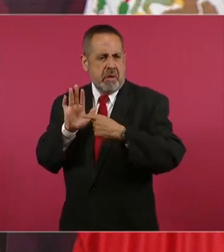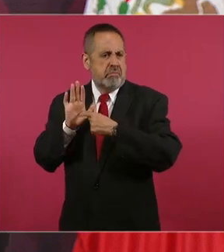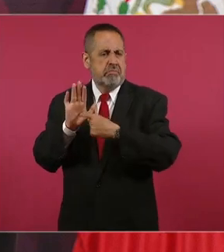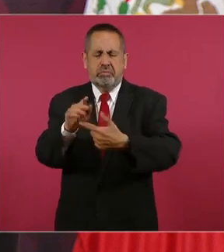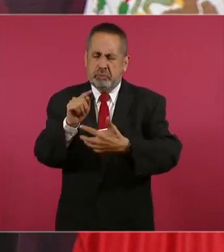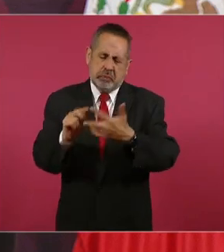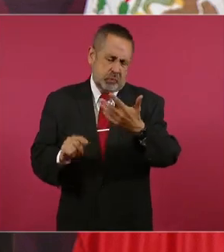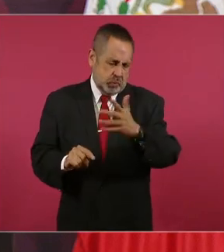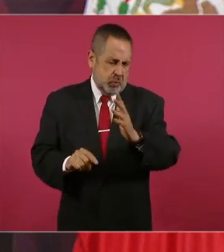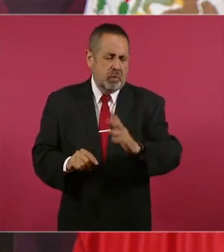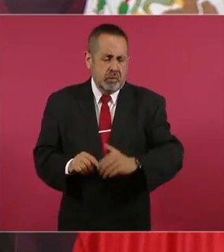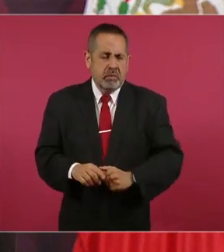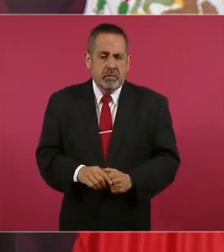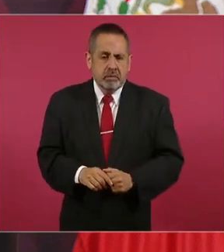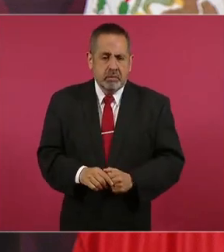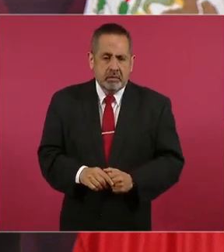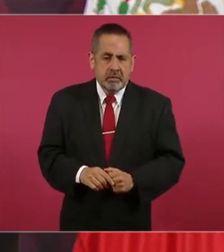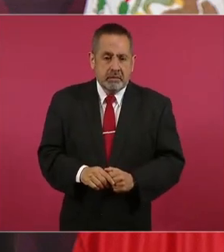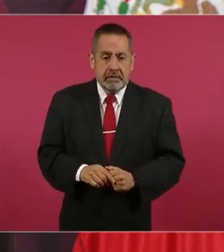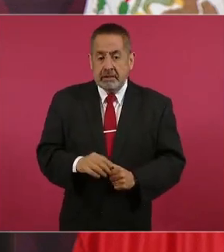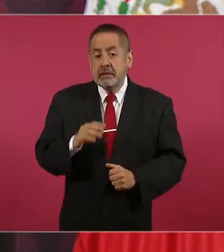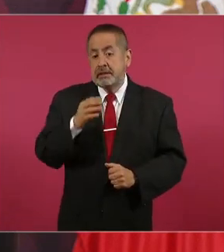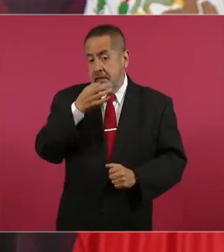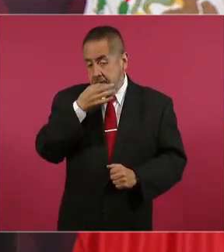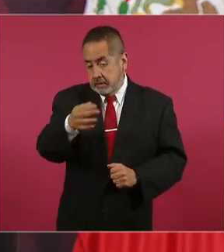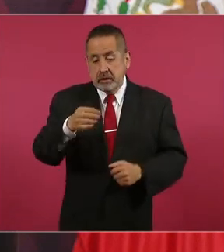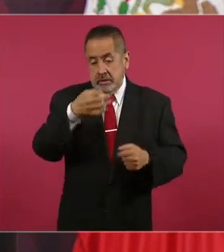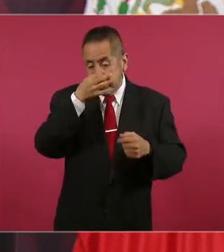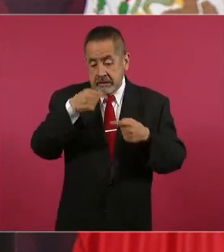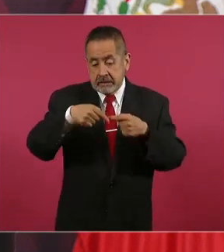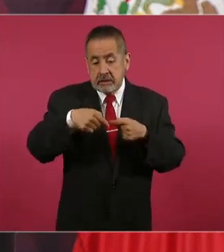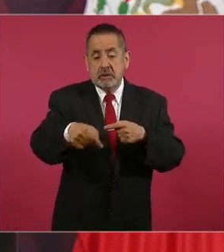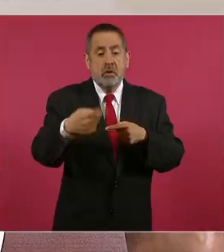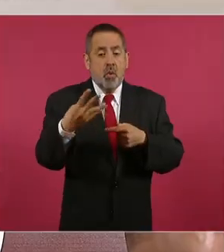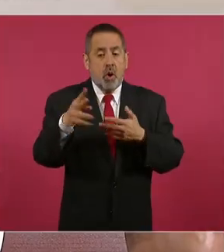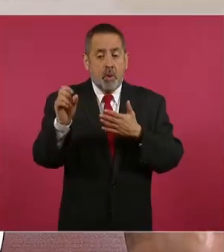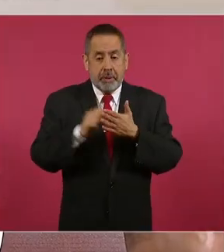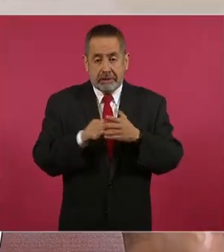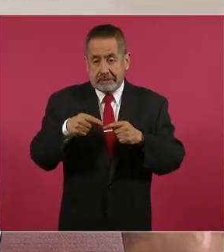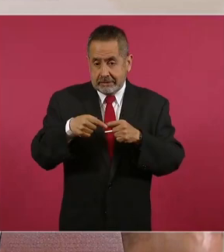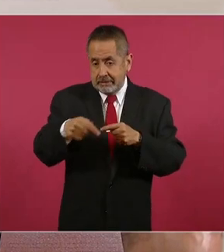va a intensificarse, ¿no?,